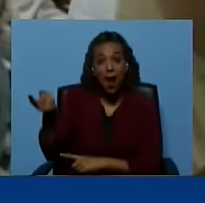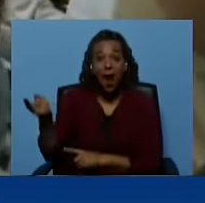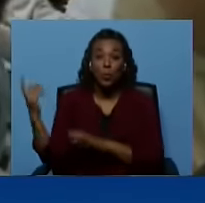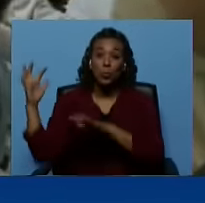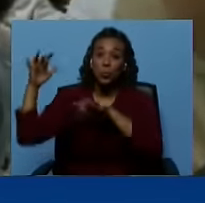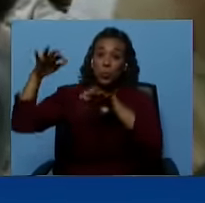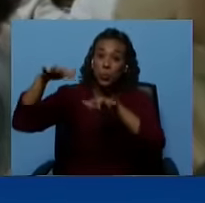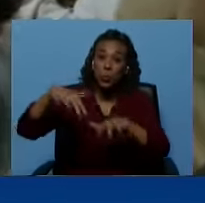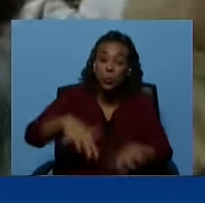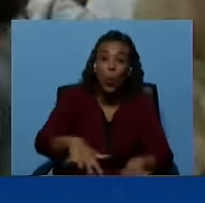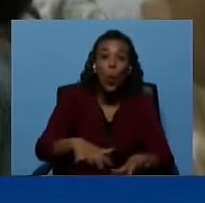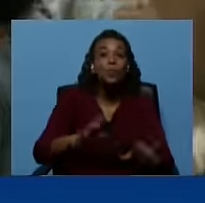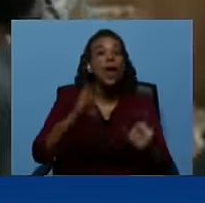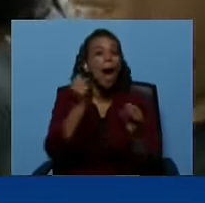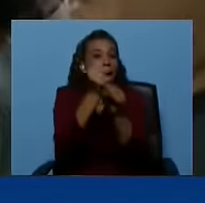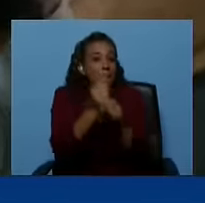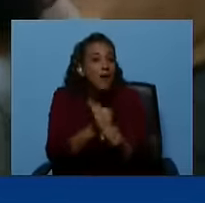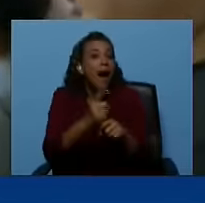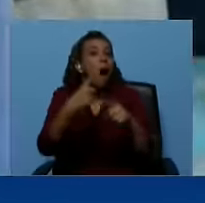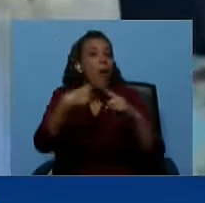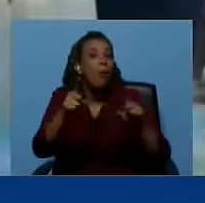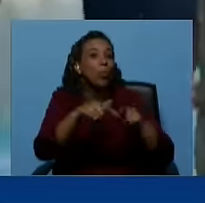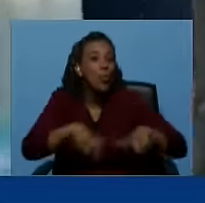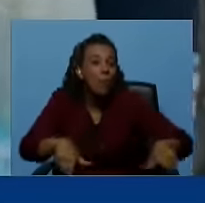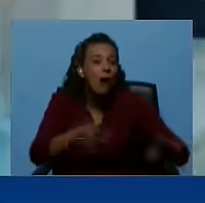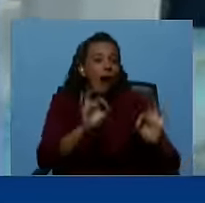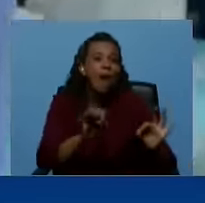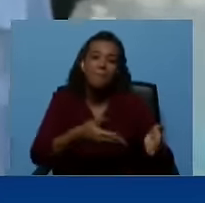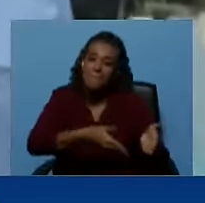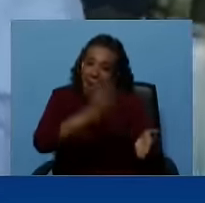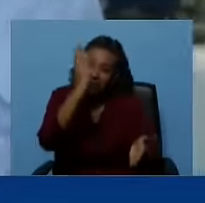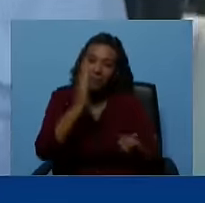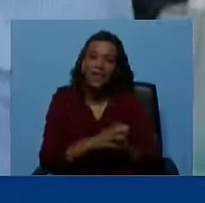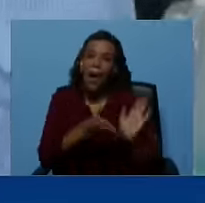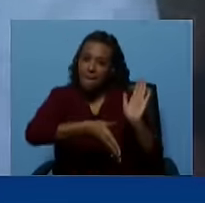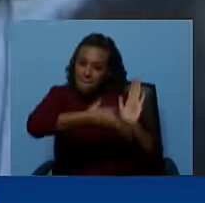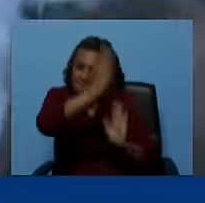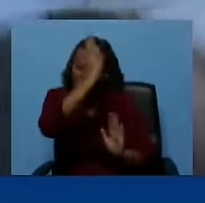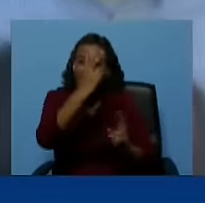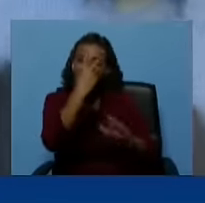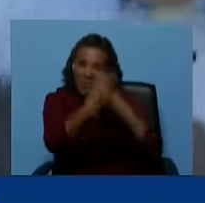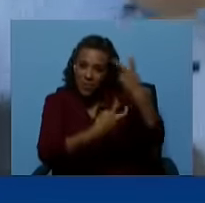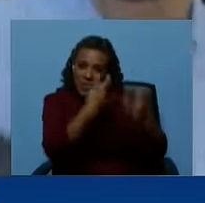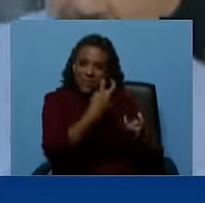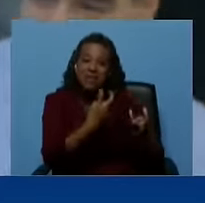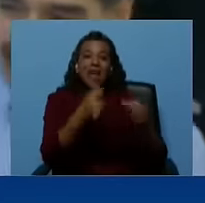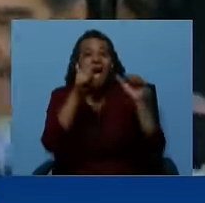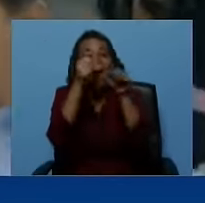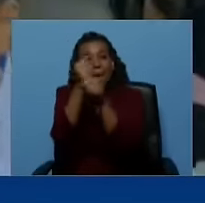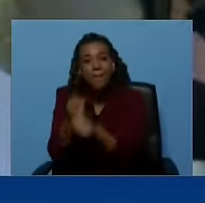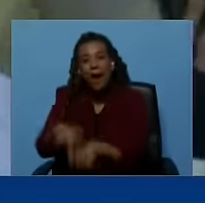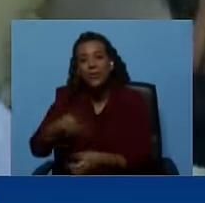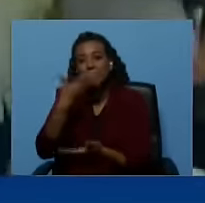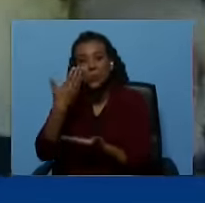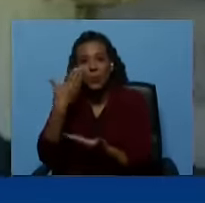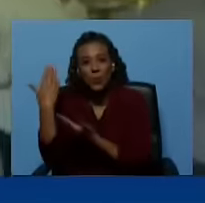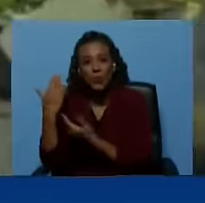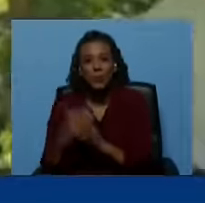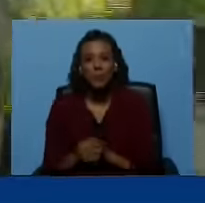para teners Okay ande Pues váyase el recorrido y aquí lo